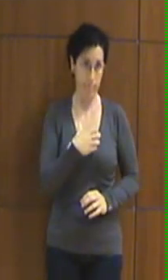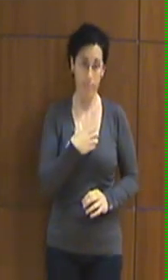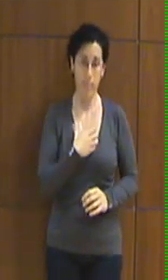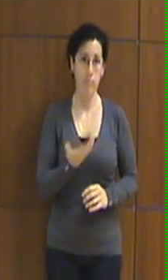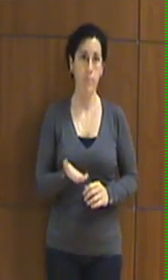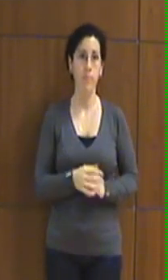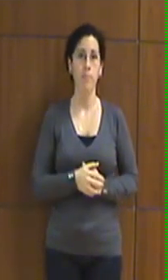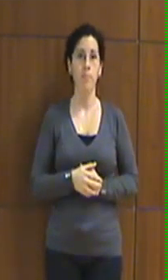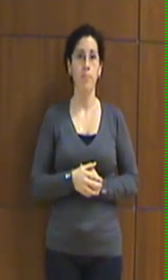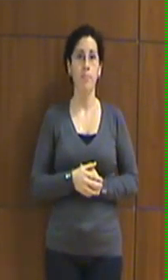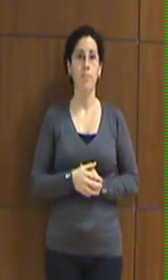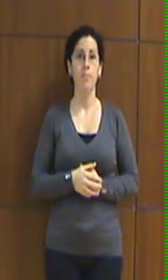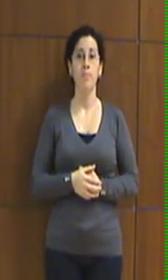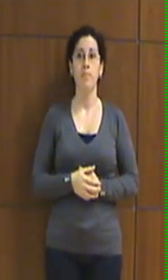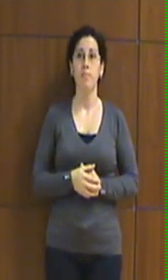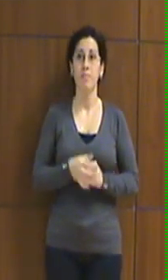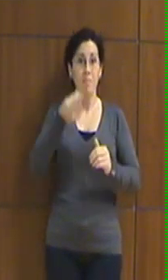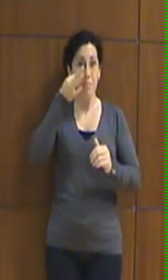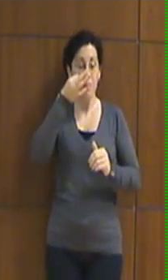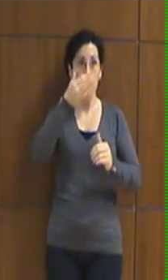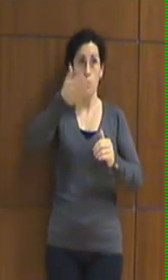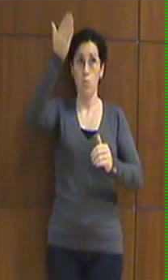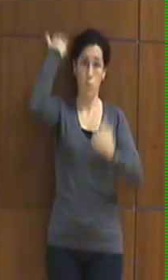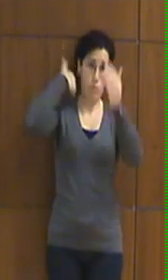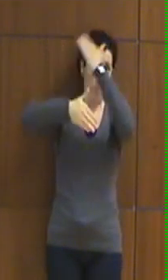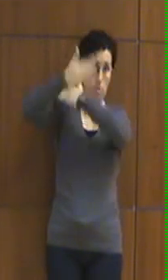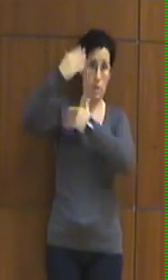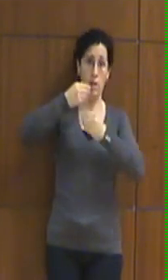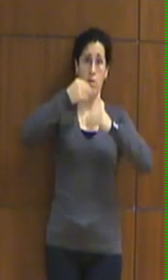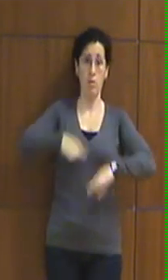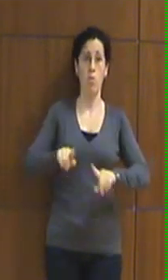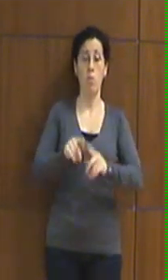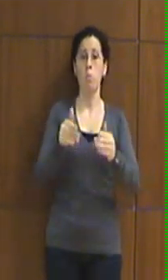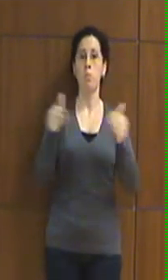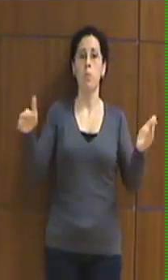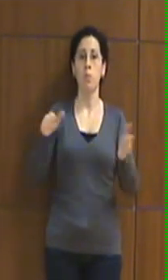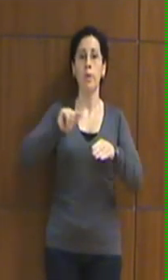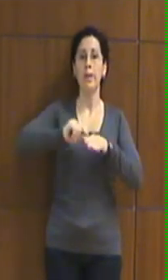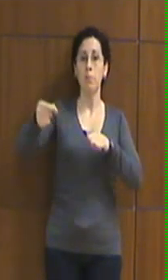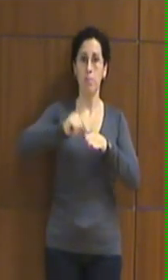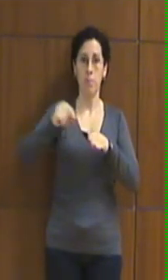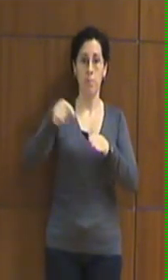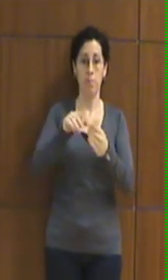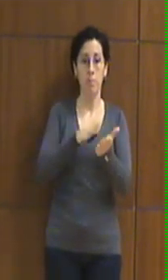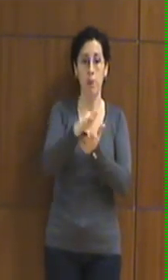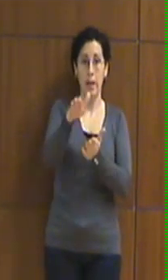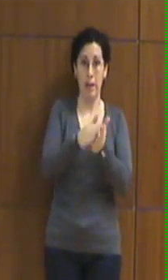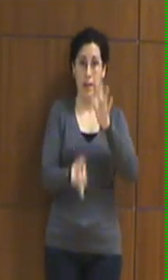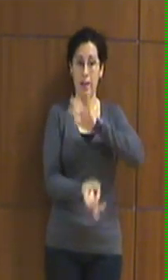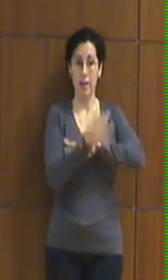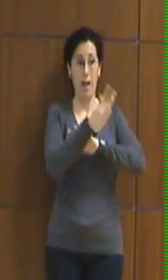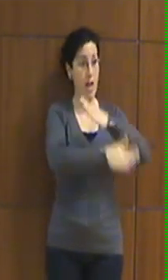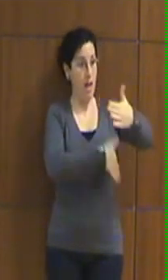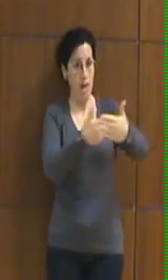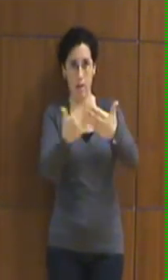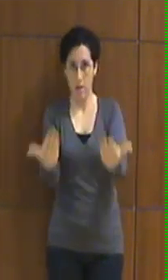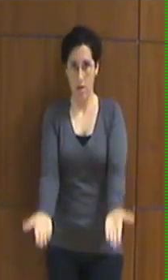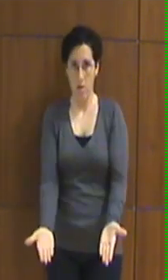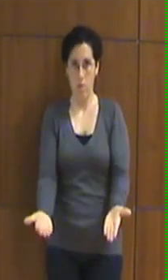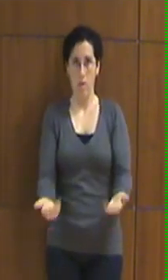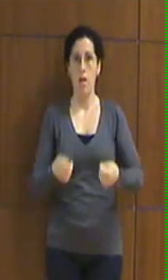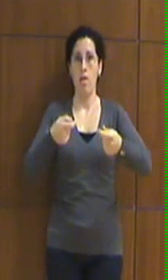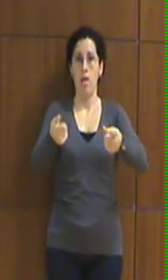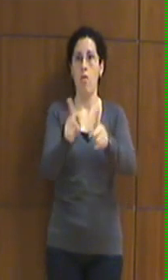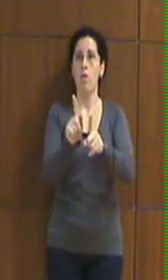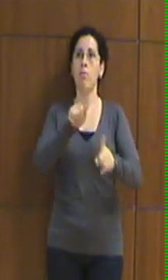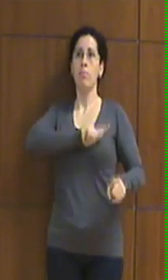desde el principio de la historia, desde la propia imprenta, ha dado libertad, ha dado igualdad. En el caso de las personas